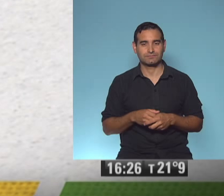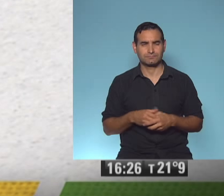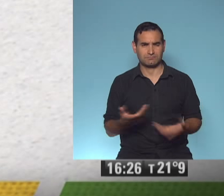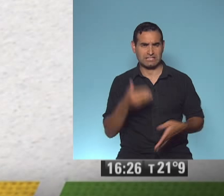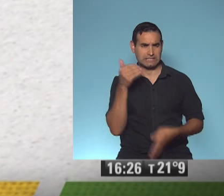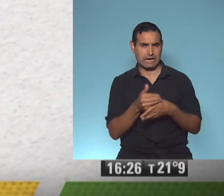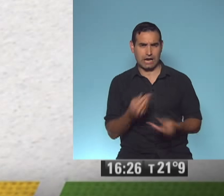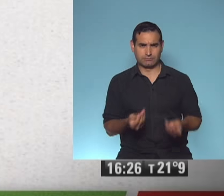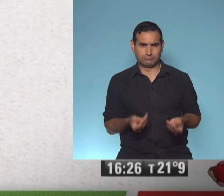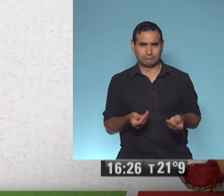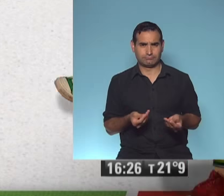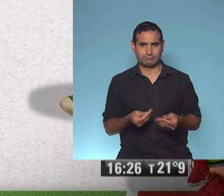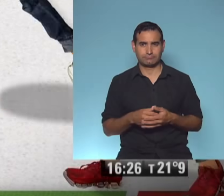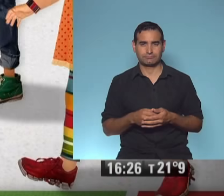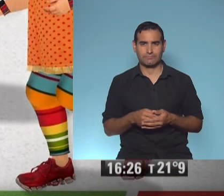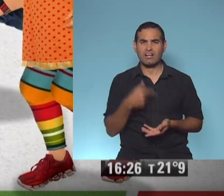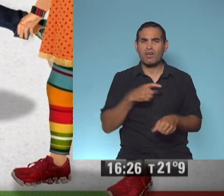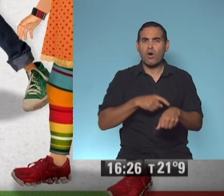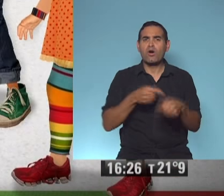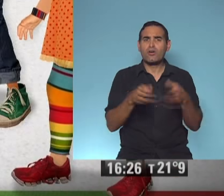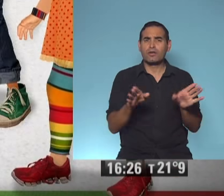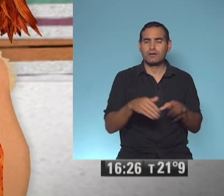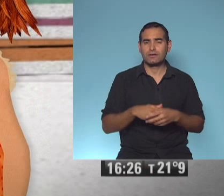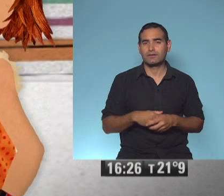¿Cómo cerrado? ¿A qué hora abre?